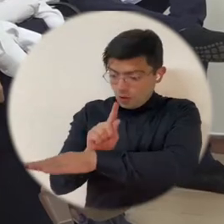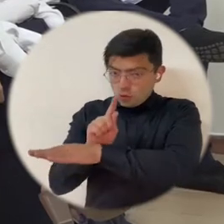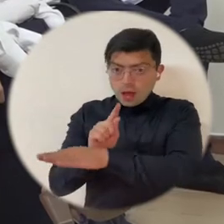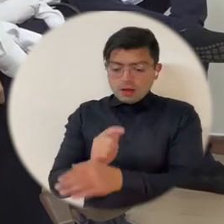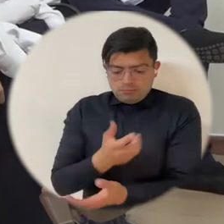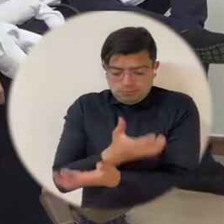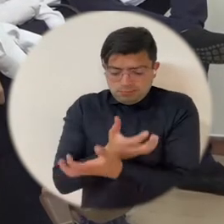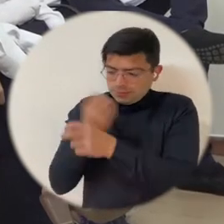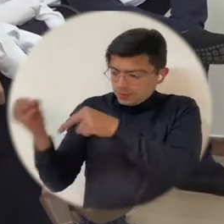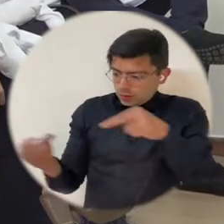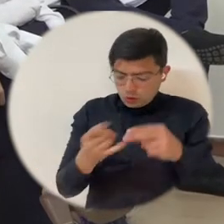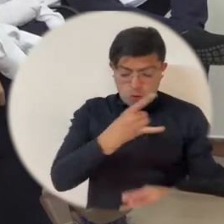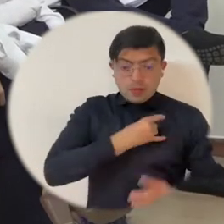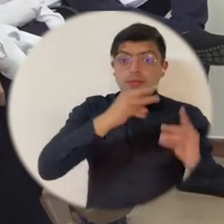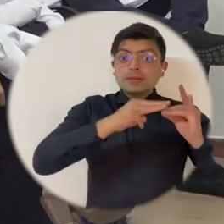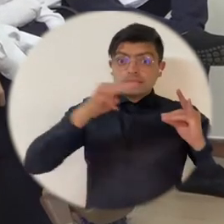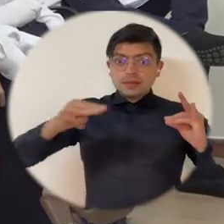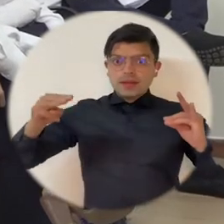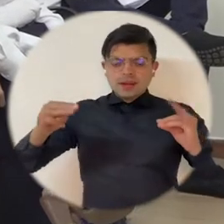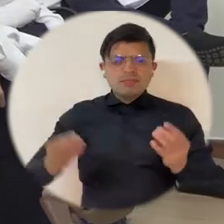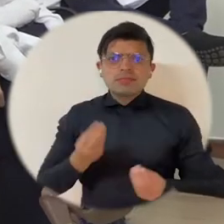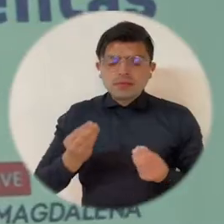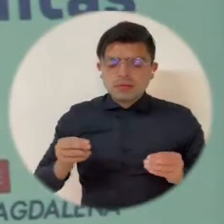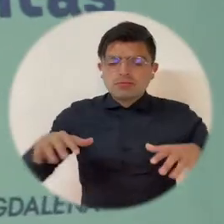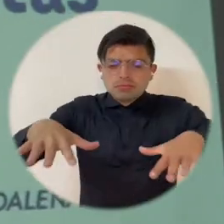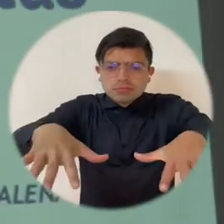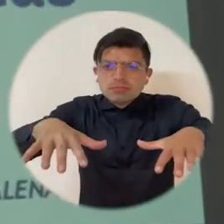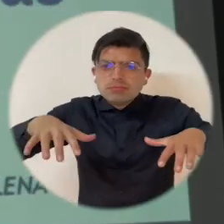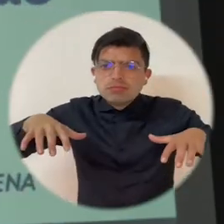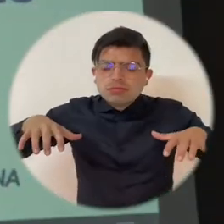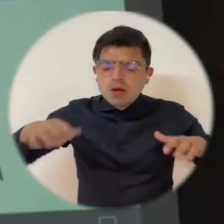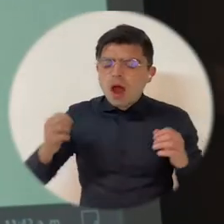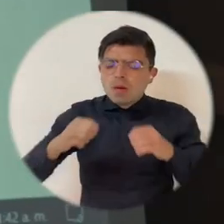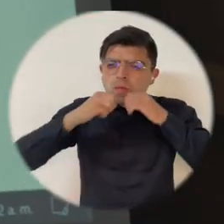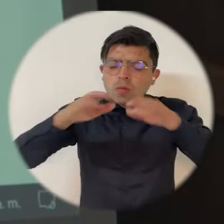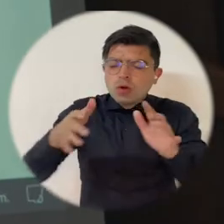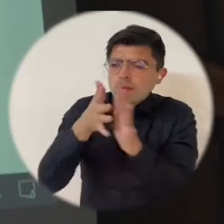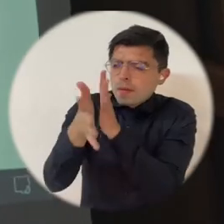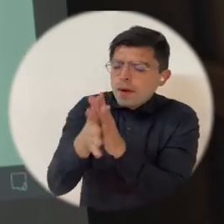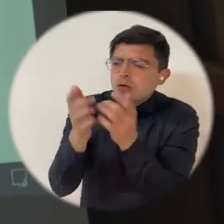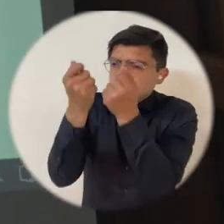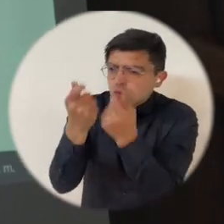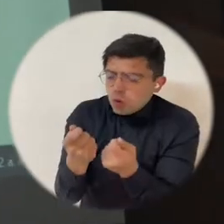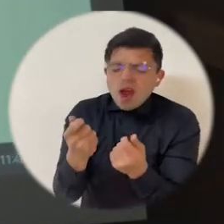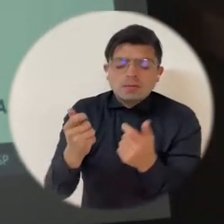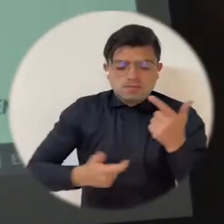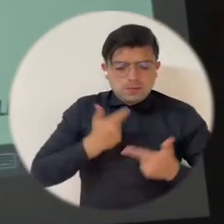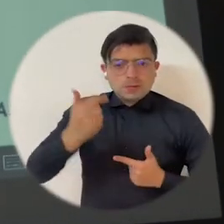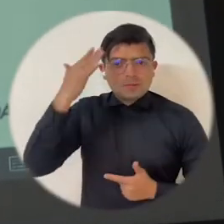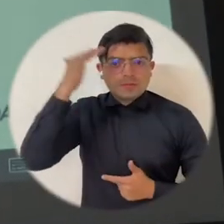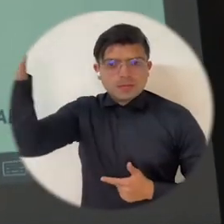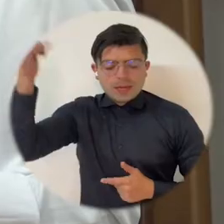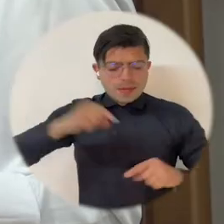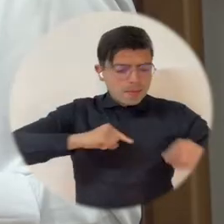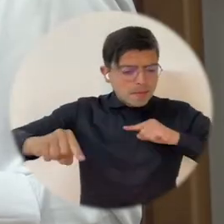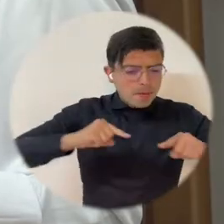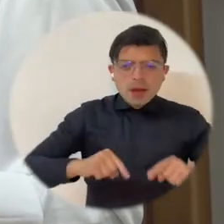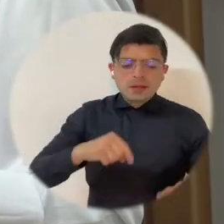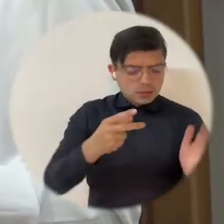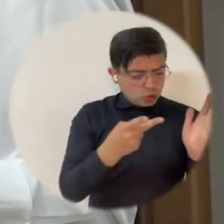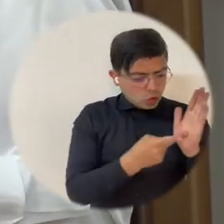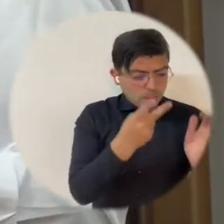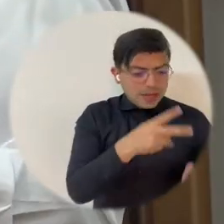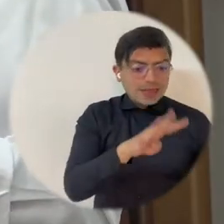La Facultad de Ciencias de la Educación de la Universidad del Magdalena realizó la audiencia pública de rendición de cuentas de la gestión académica y